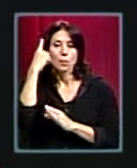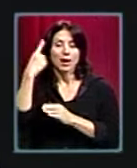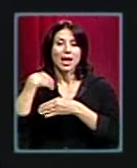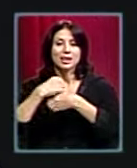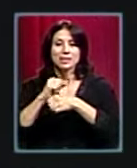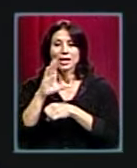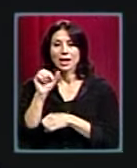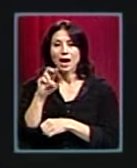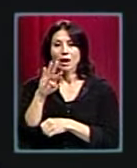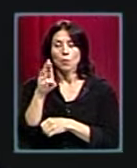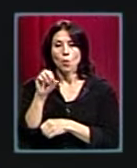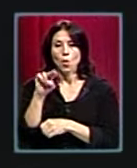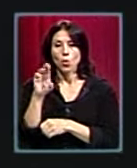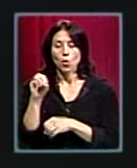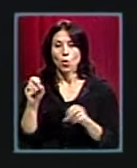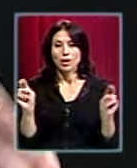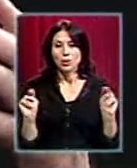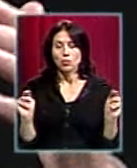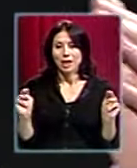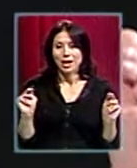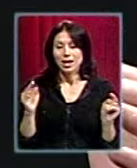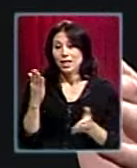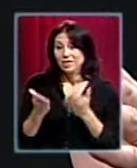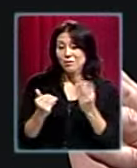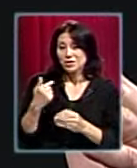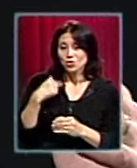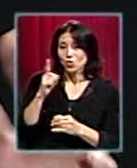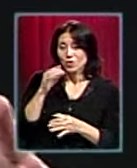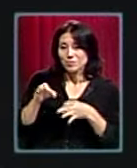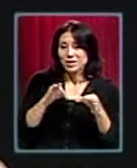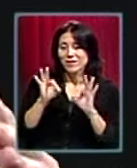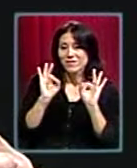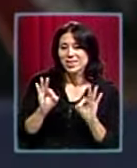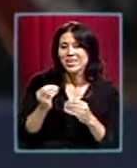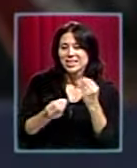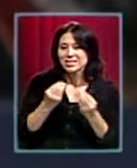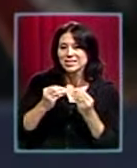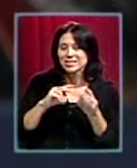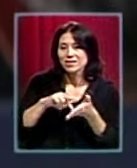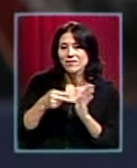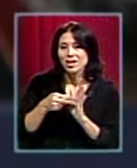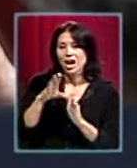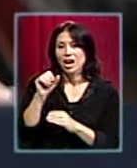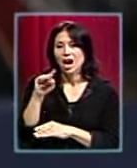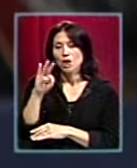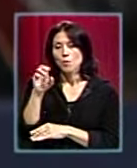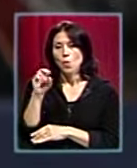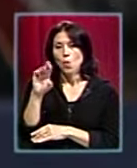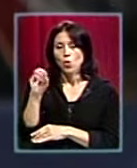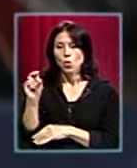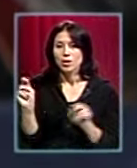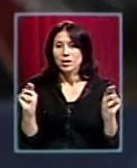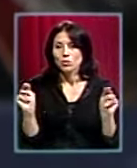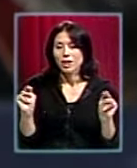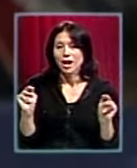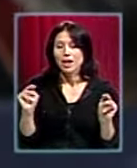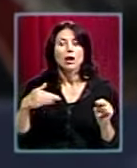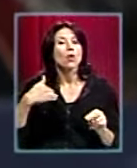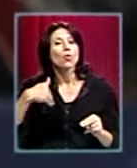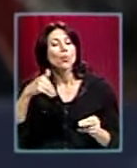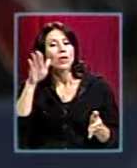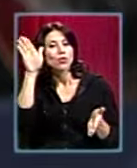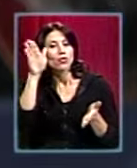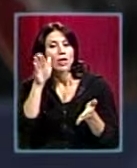Tal vez no termine de explicar lo de carbono neutral, porque expliqué nada más lo de las emisiones, y uno es carbono neutral cuando reduce emisiones y aquellas que no puedan